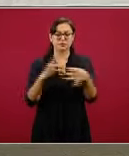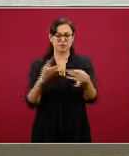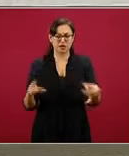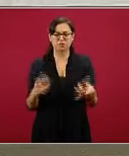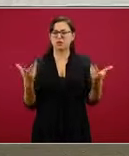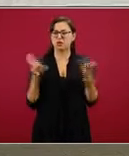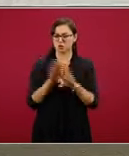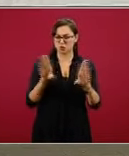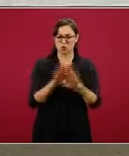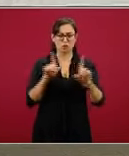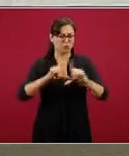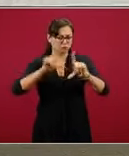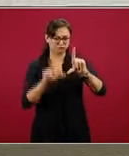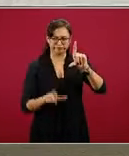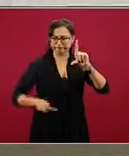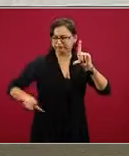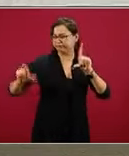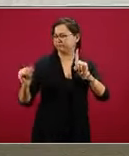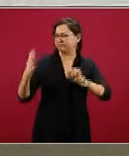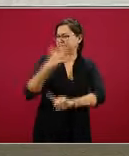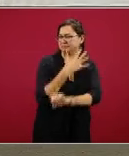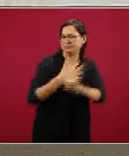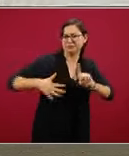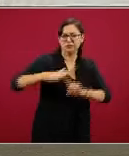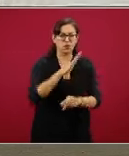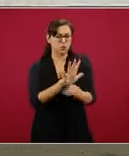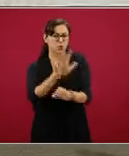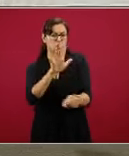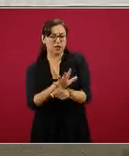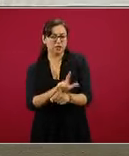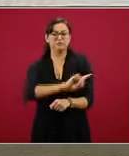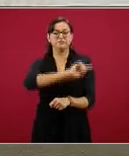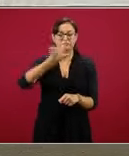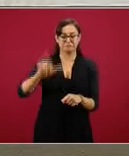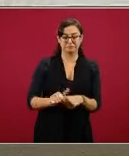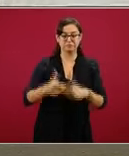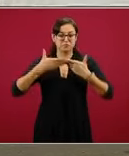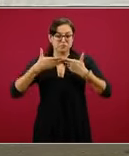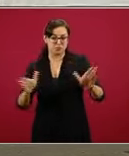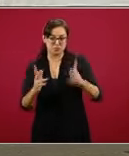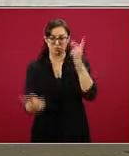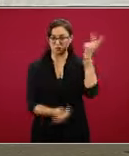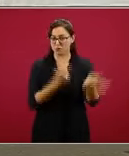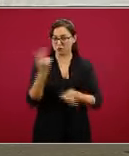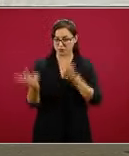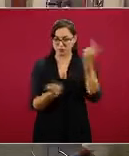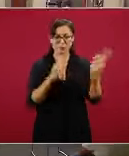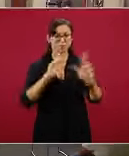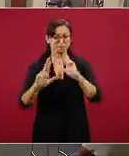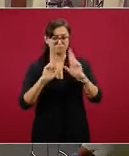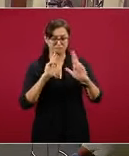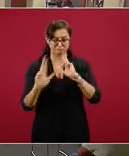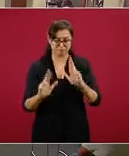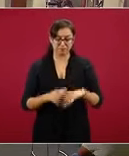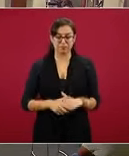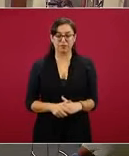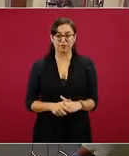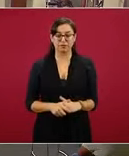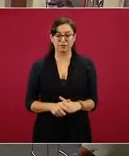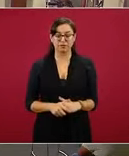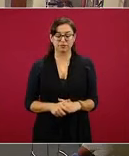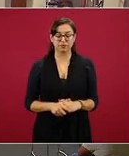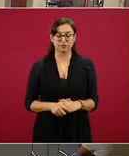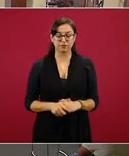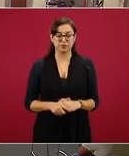panorama nacional y posteriormente a eso abriremos a preguntas por parte de los medios de comunicación aquí presentes. Si me